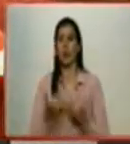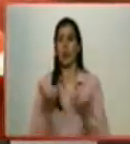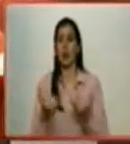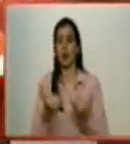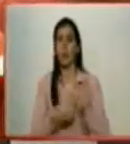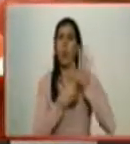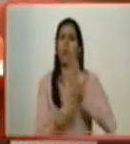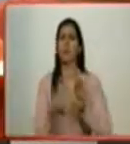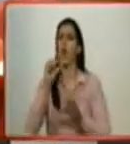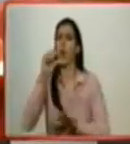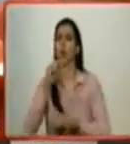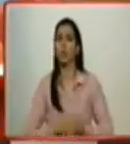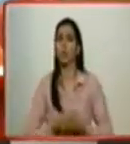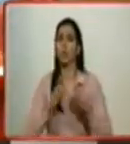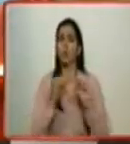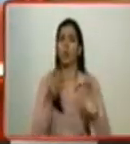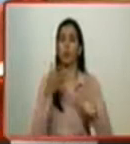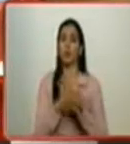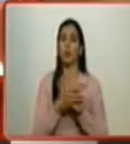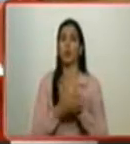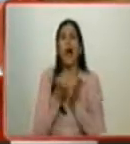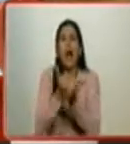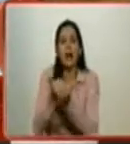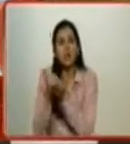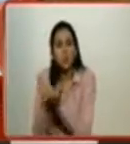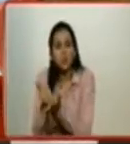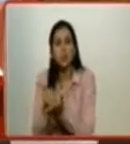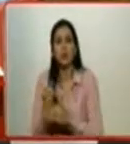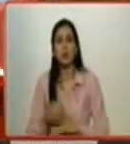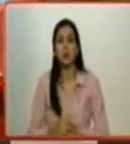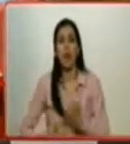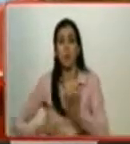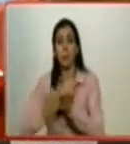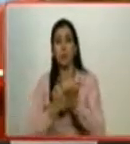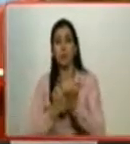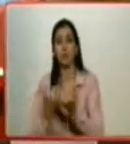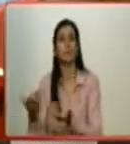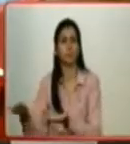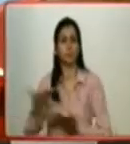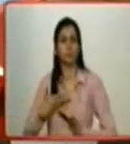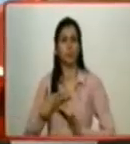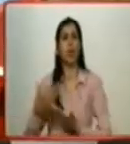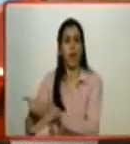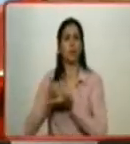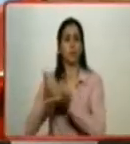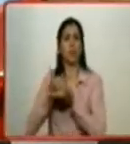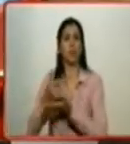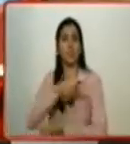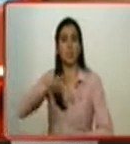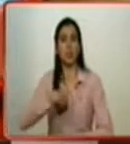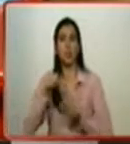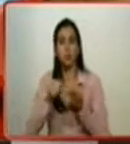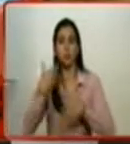una muestra de todo lo que abarca la cooperación y el apoyo que nos está prestando la República Popular China para